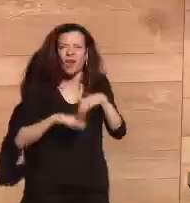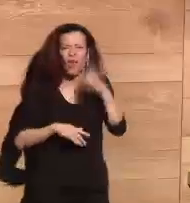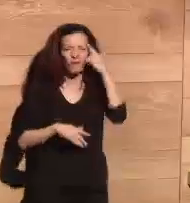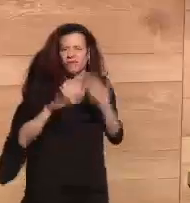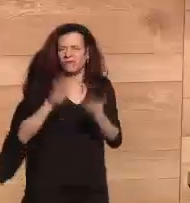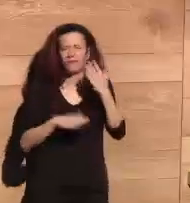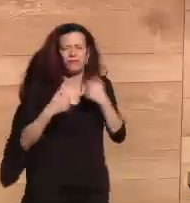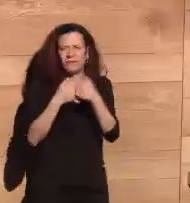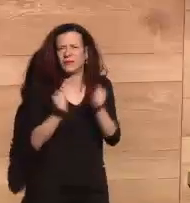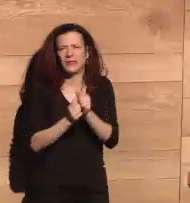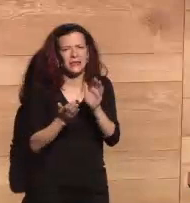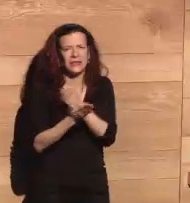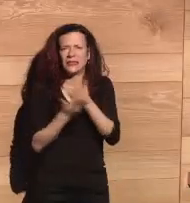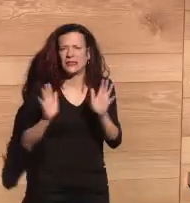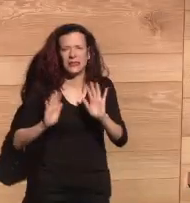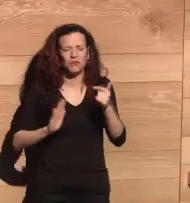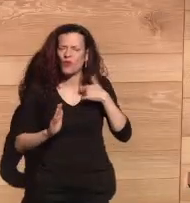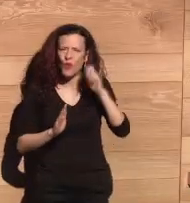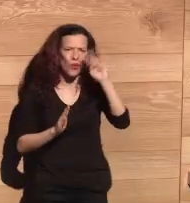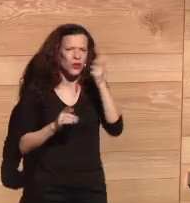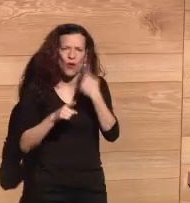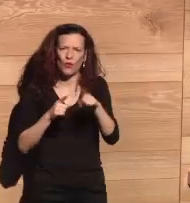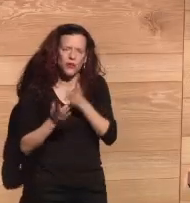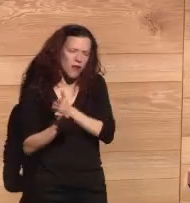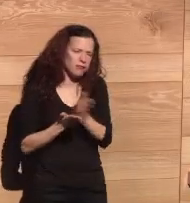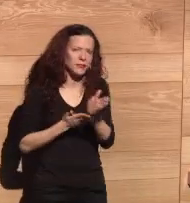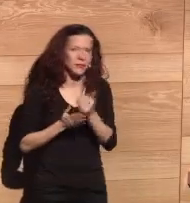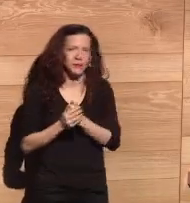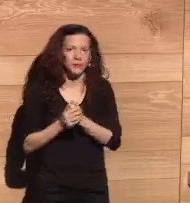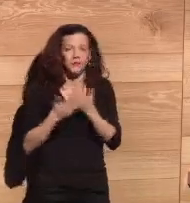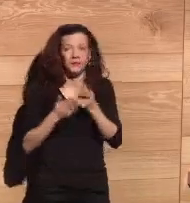nada, entonces voy a hacer otra cosa. Como